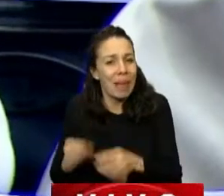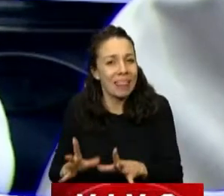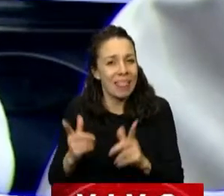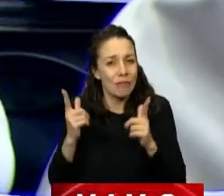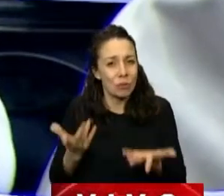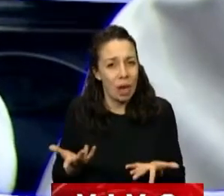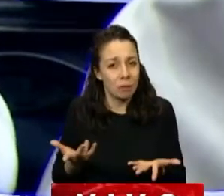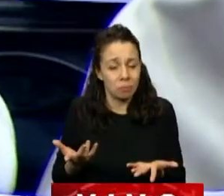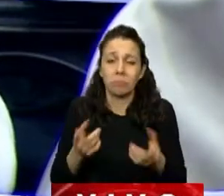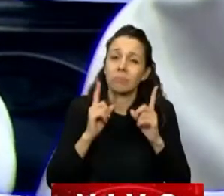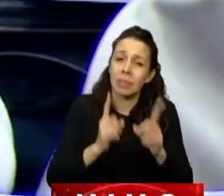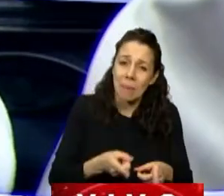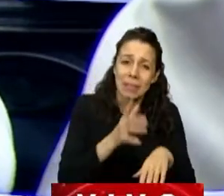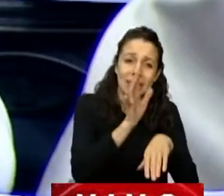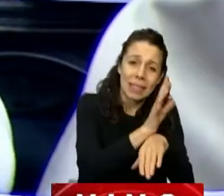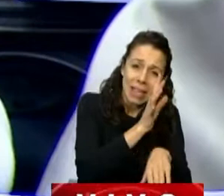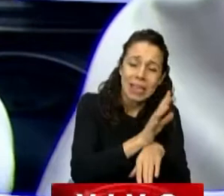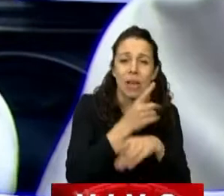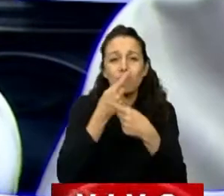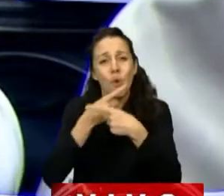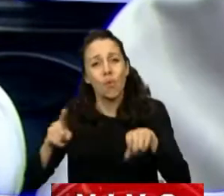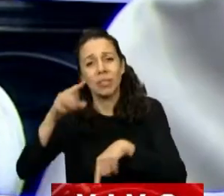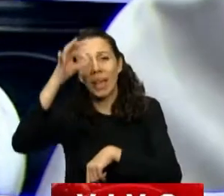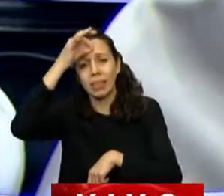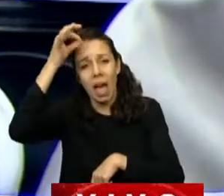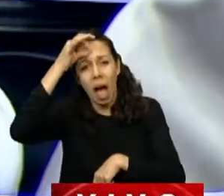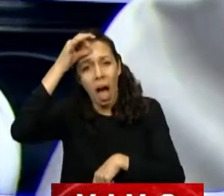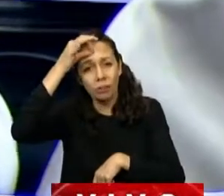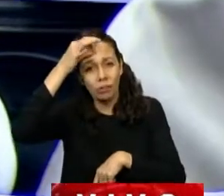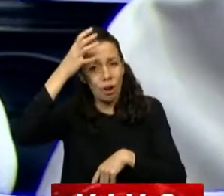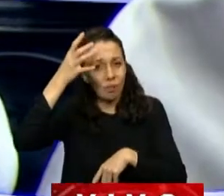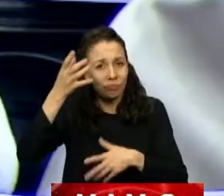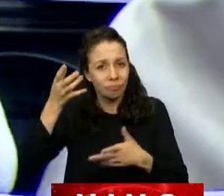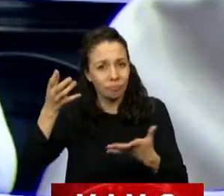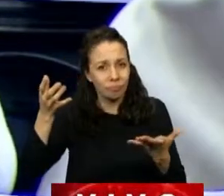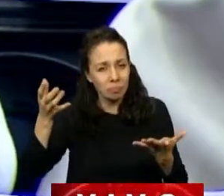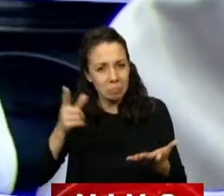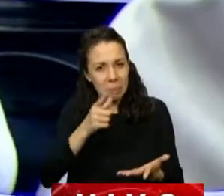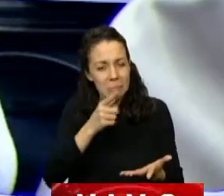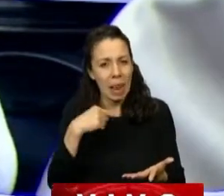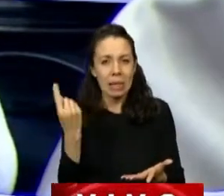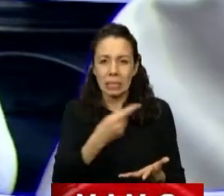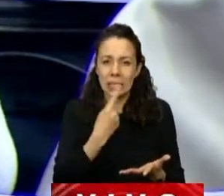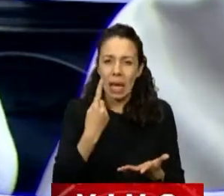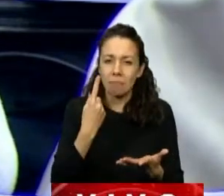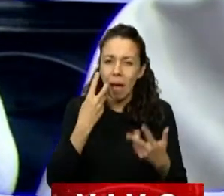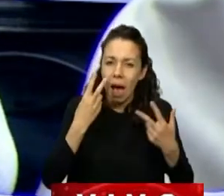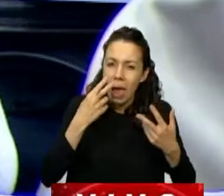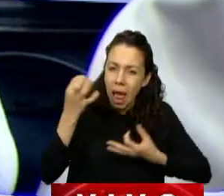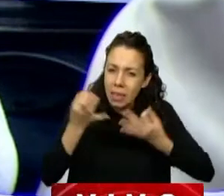cine, la música, el teatro. Y que poco se ha estudiado de esto porque realmente las